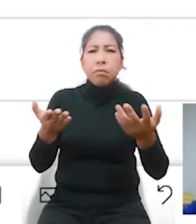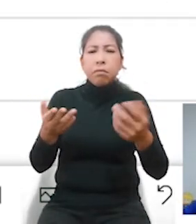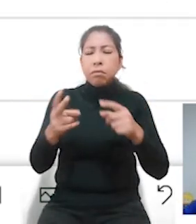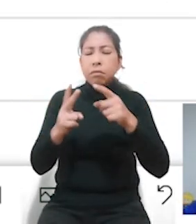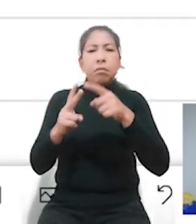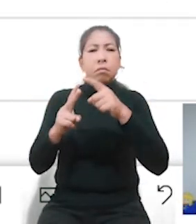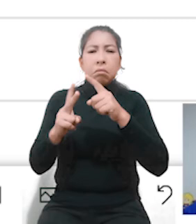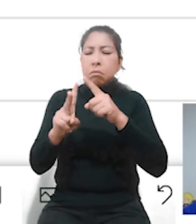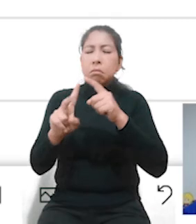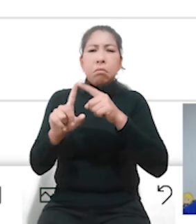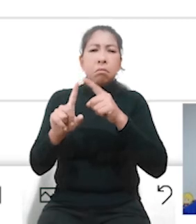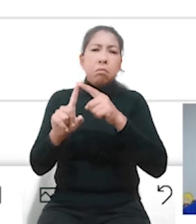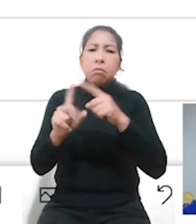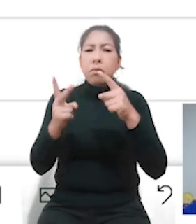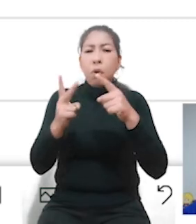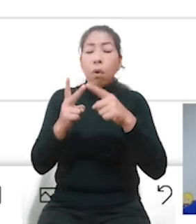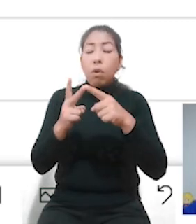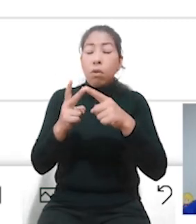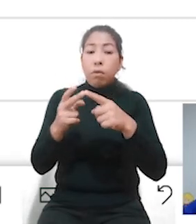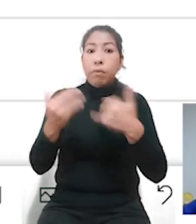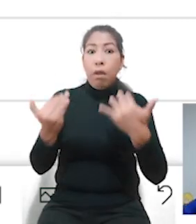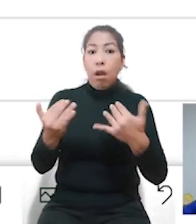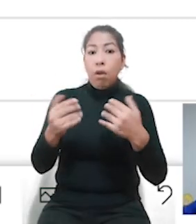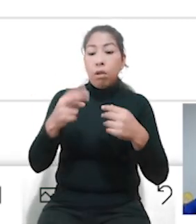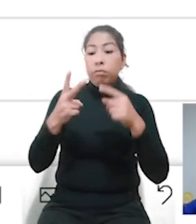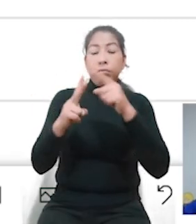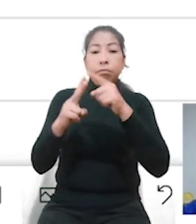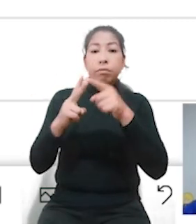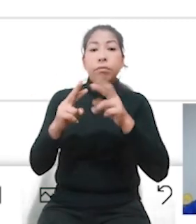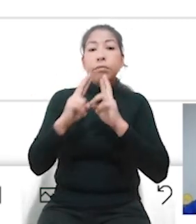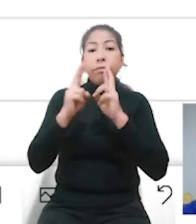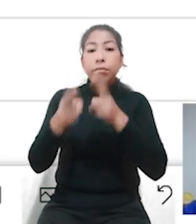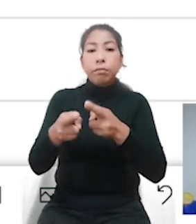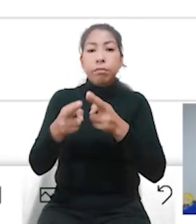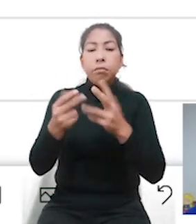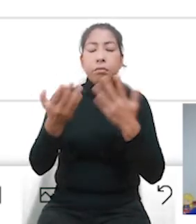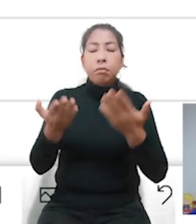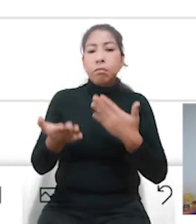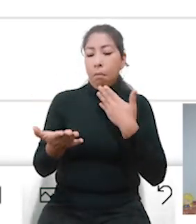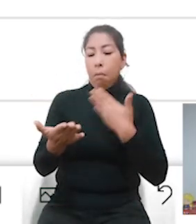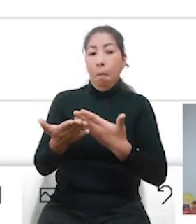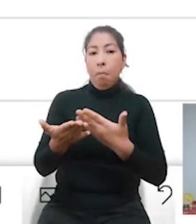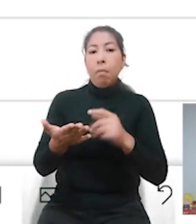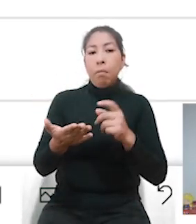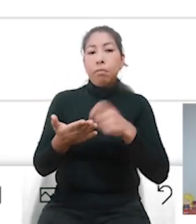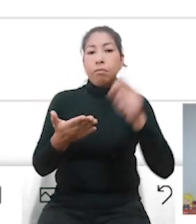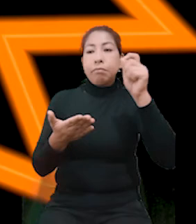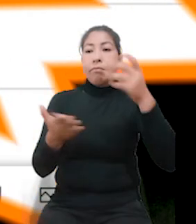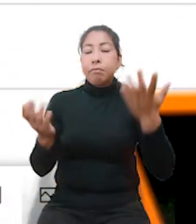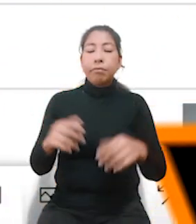cumpla con la ecuación o, como en este caso, dos valores que cumplen con esta